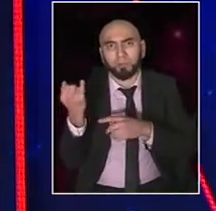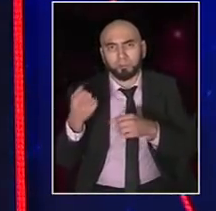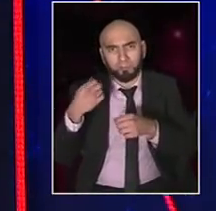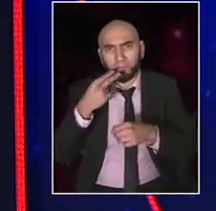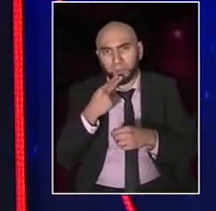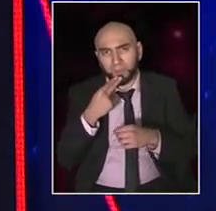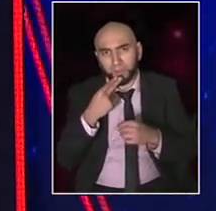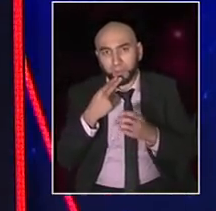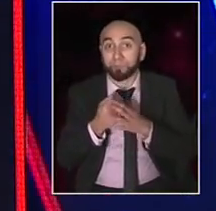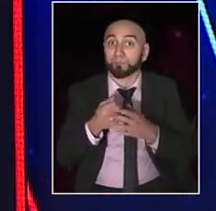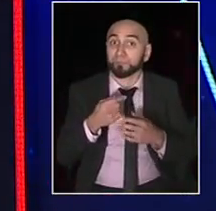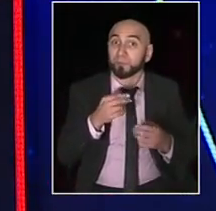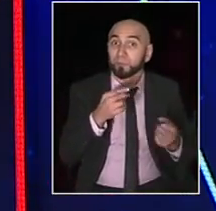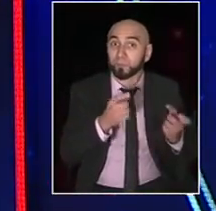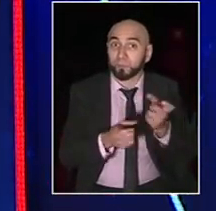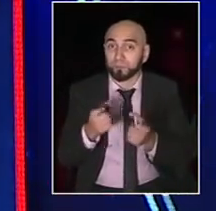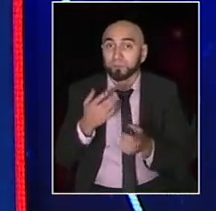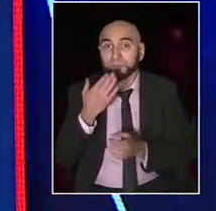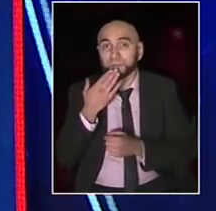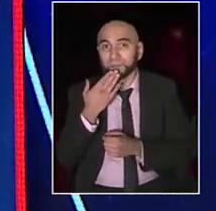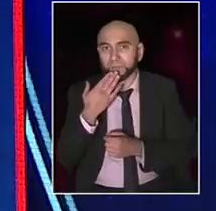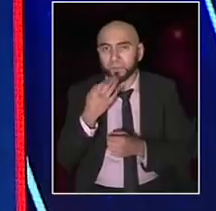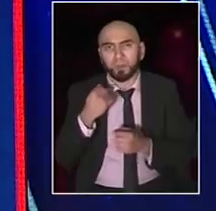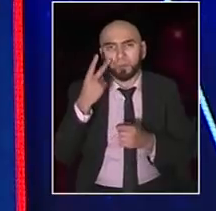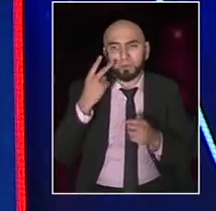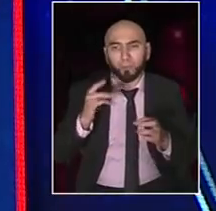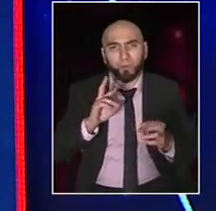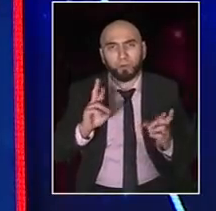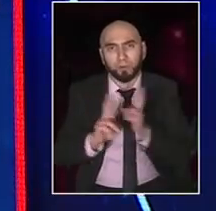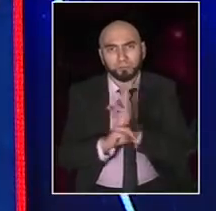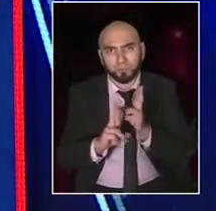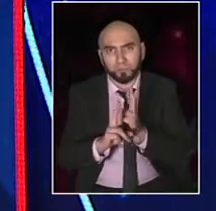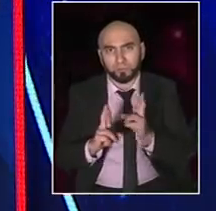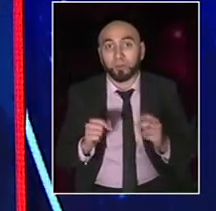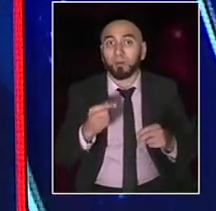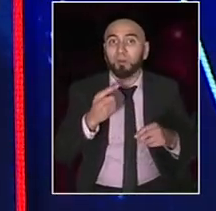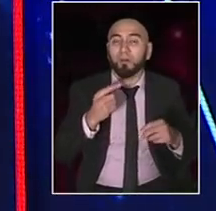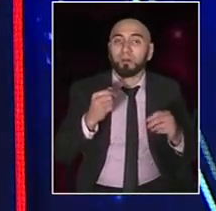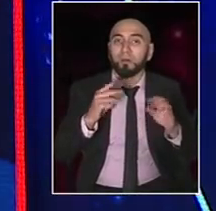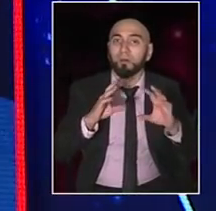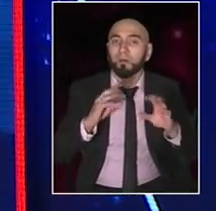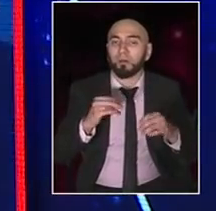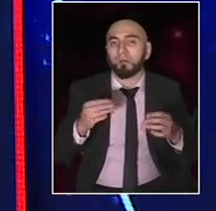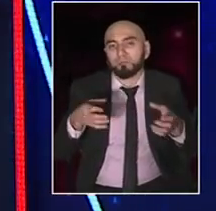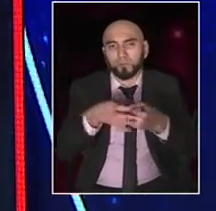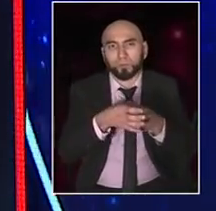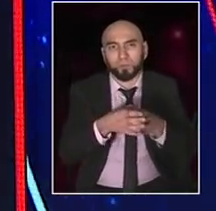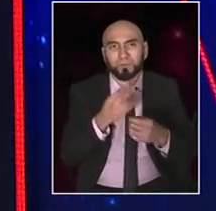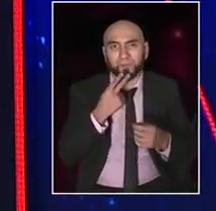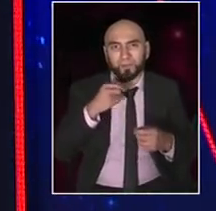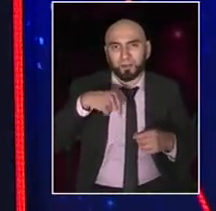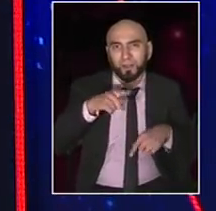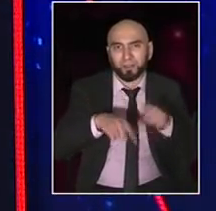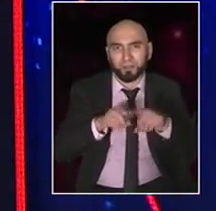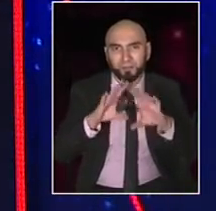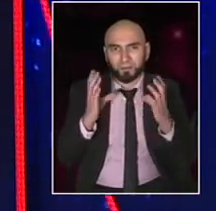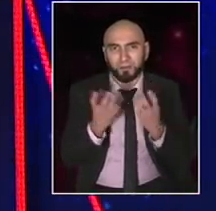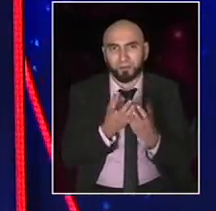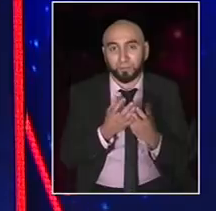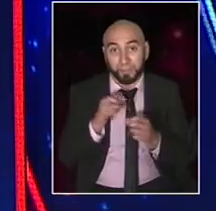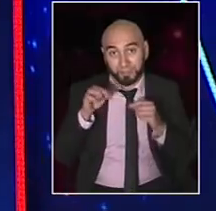establecido las interrelaciones entre las especies vivientes que habitan nuestra Tierra. Esta generación de